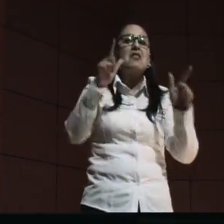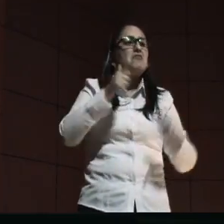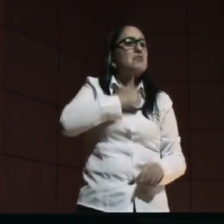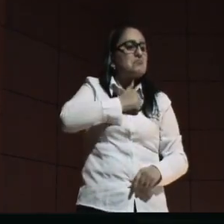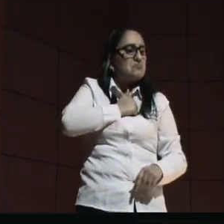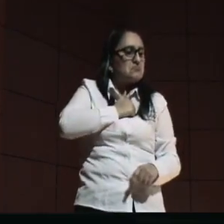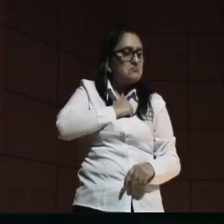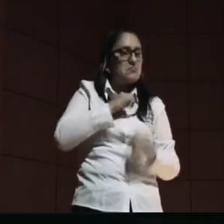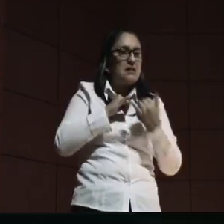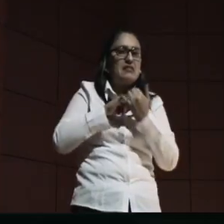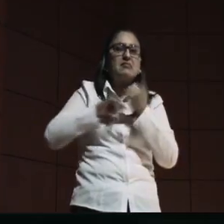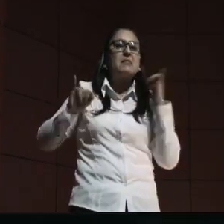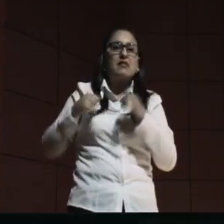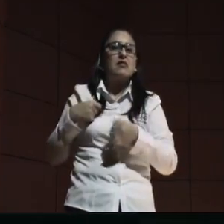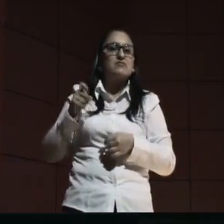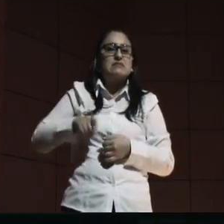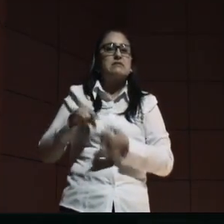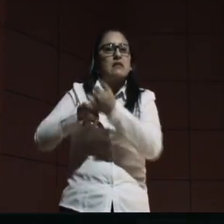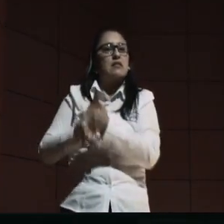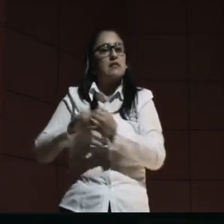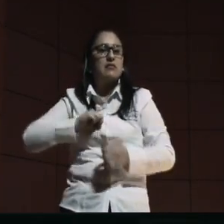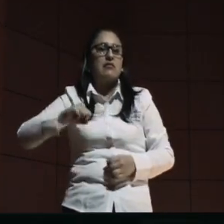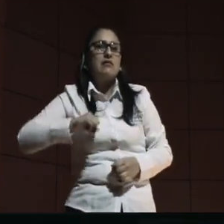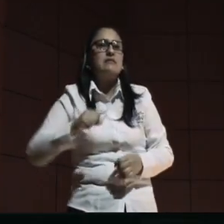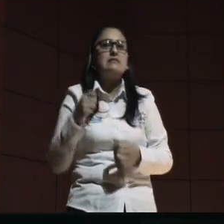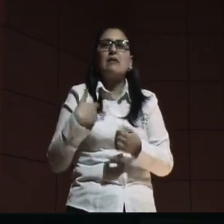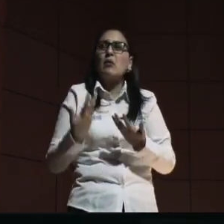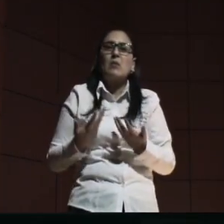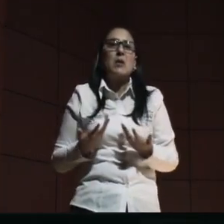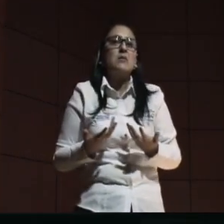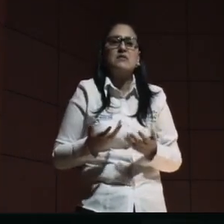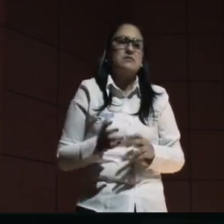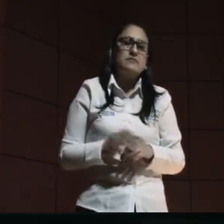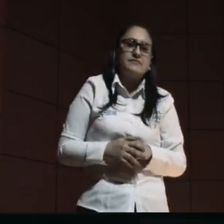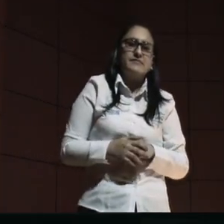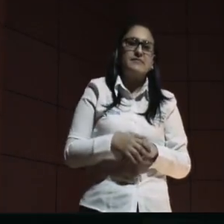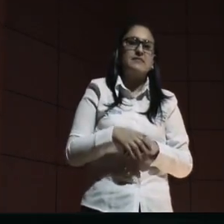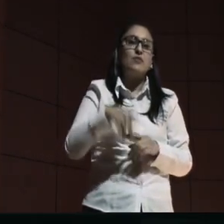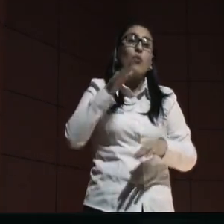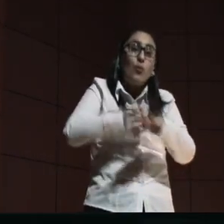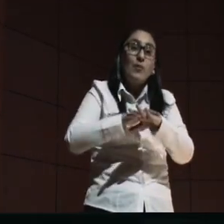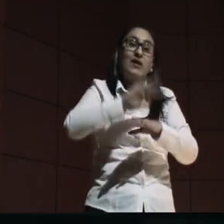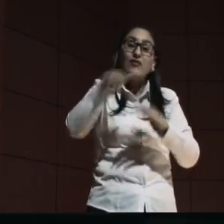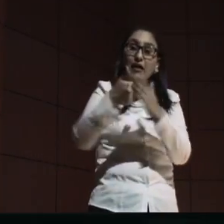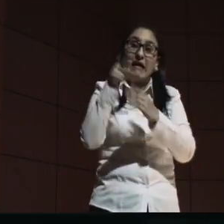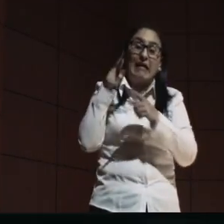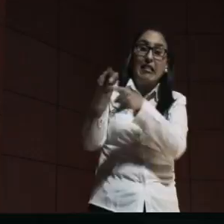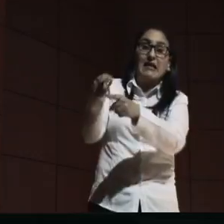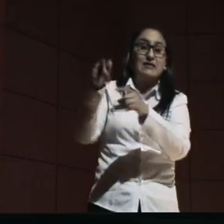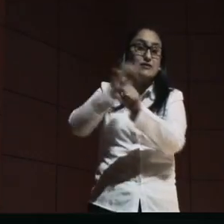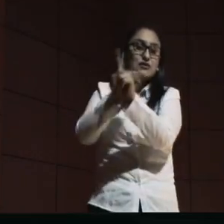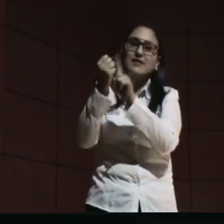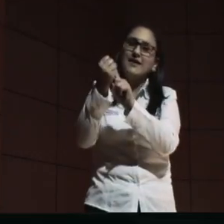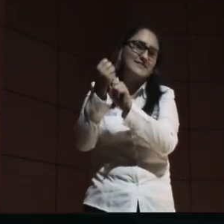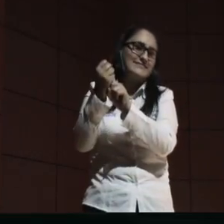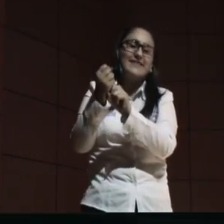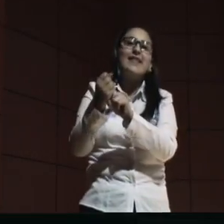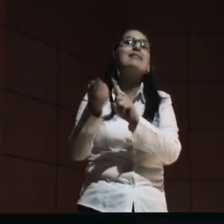autónoma e independiente nuestros derechos y deberes. Pero no todo es culpa de la sociedad. También